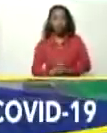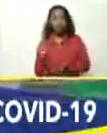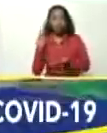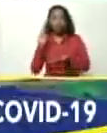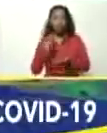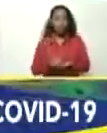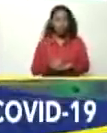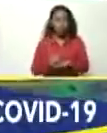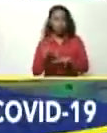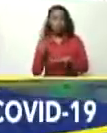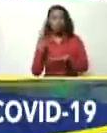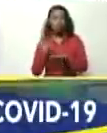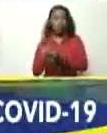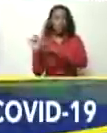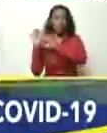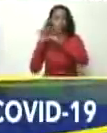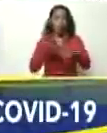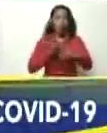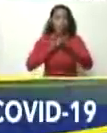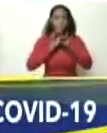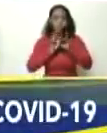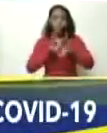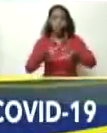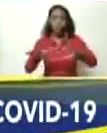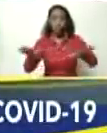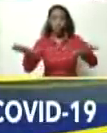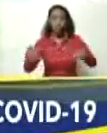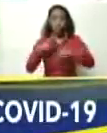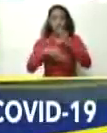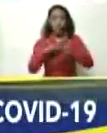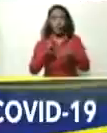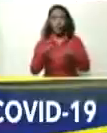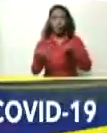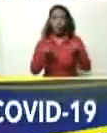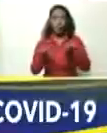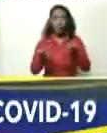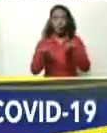llegando y luego se posicionan y se hacen dominantes.